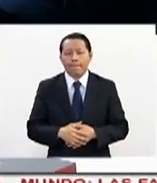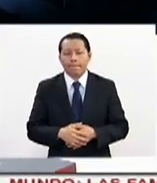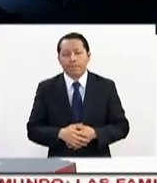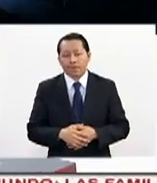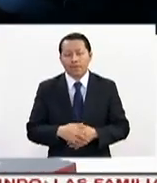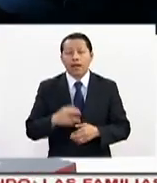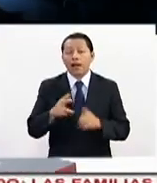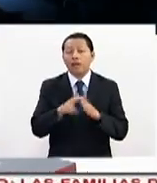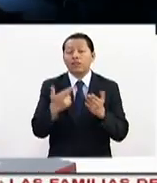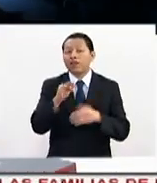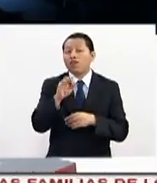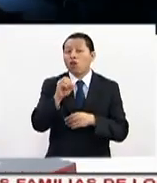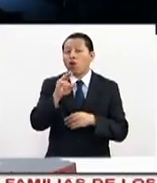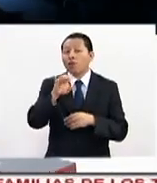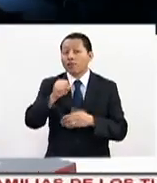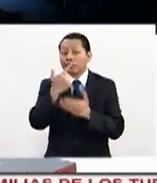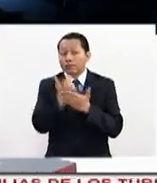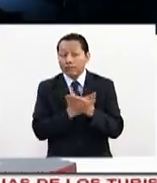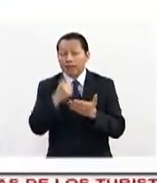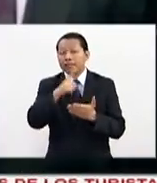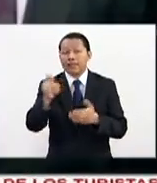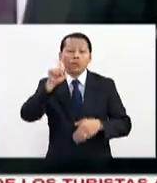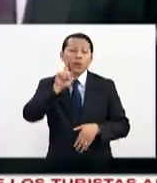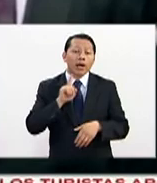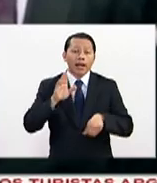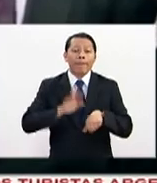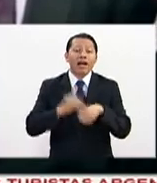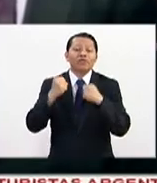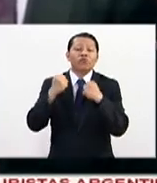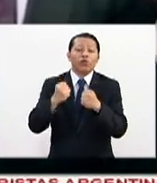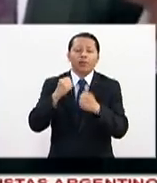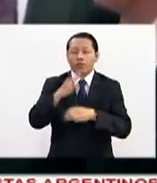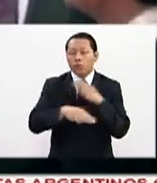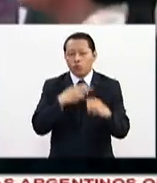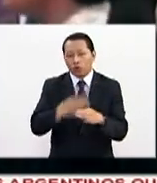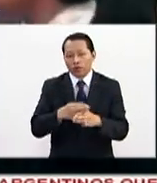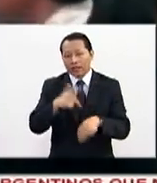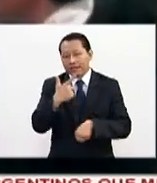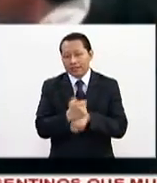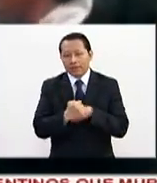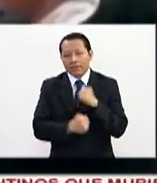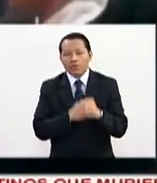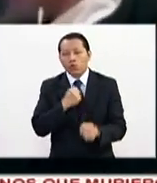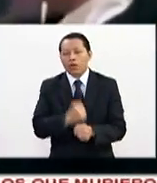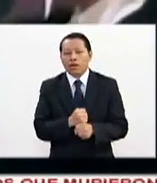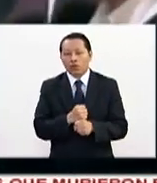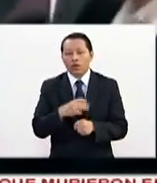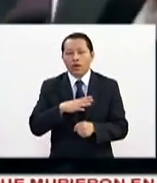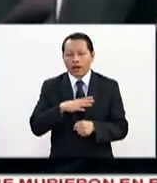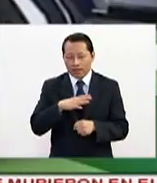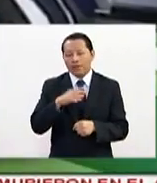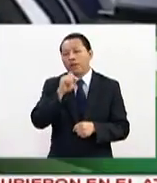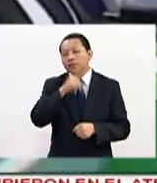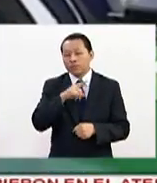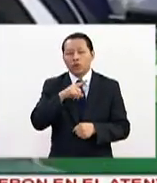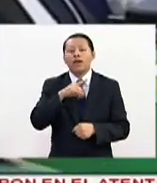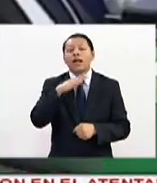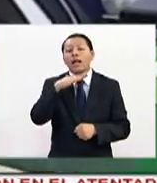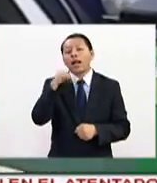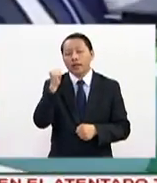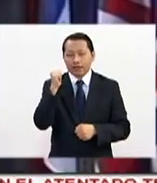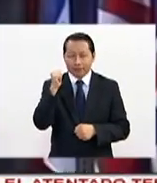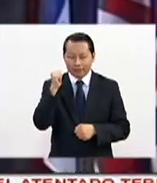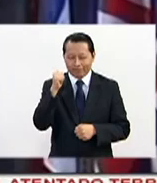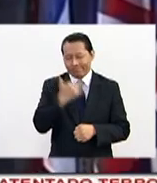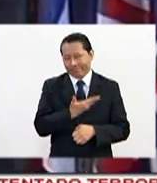La revista Forbes publicó su lista de las 100 mujeres más poderosas del mundo, donde por 7º año consecutivo la canciller alemana Angela Merkel